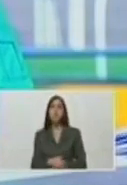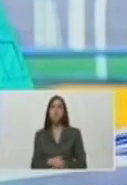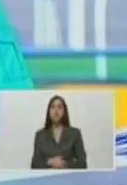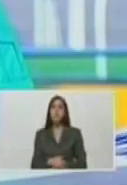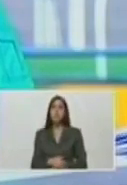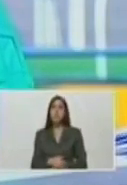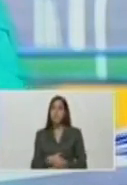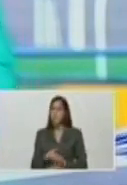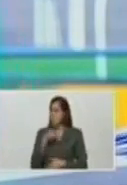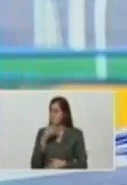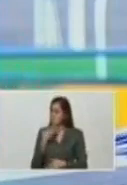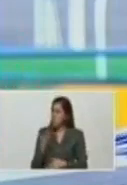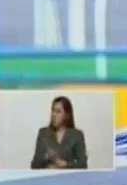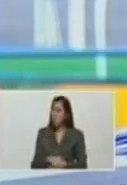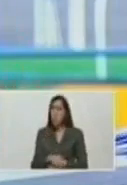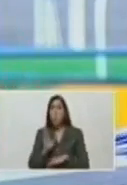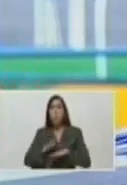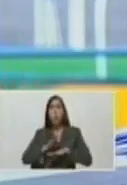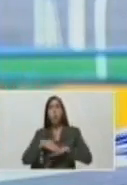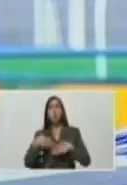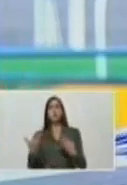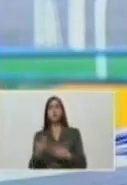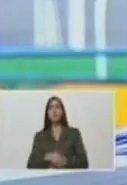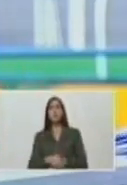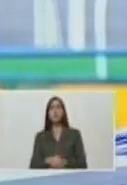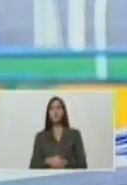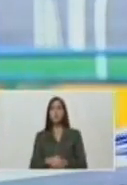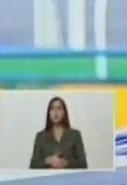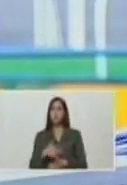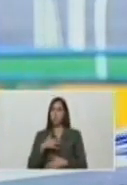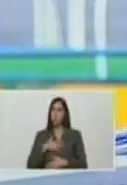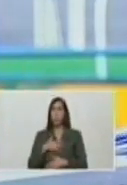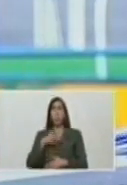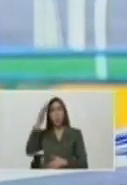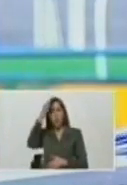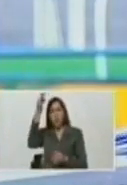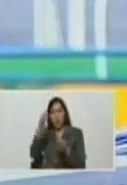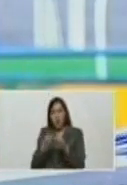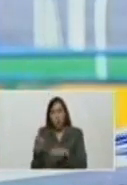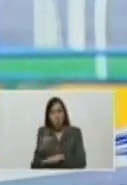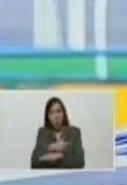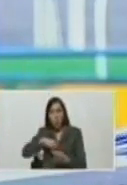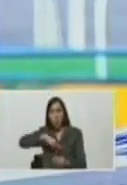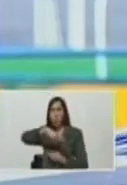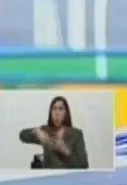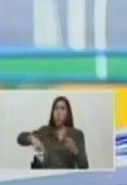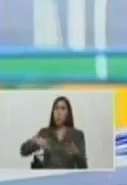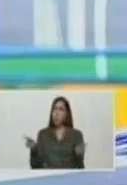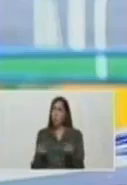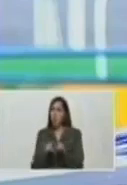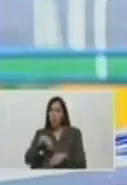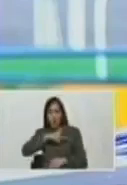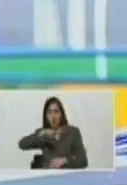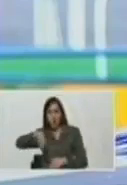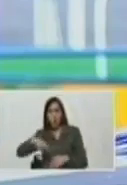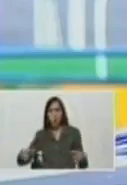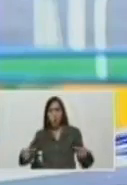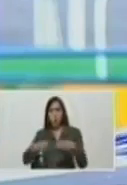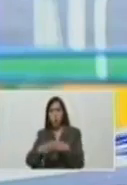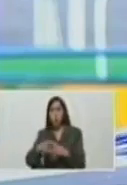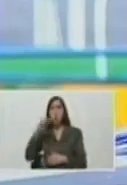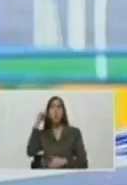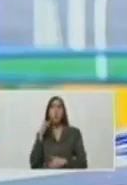sería muy bonito porque, fíjate, yo siempre creo que un gobierno revolucionario como el nuestro, un gobierno bolivariano, un